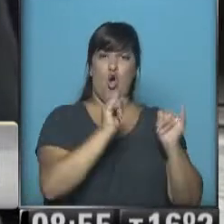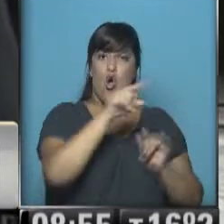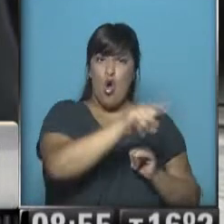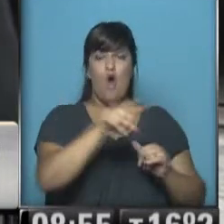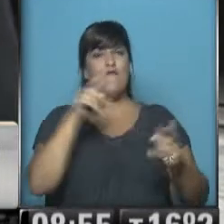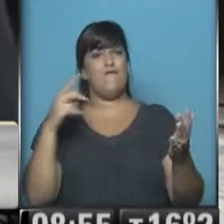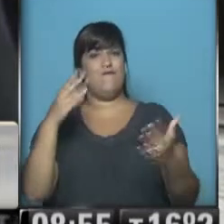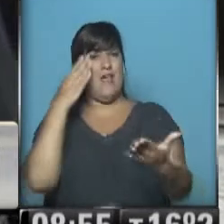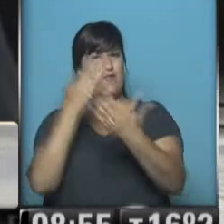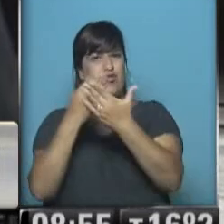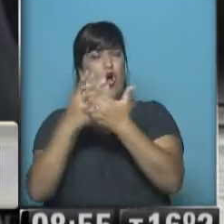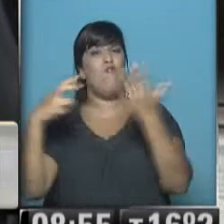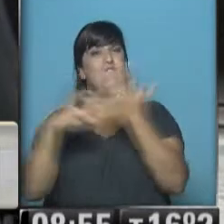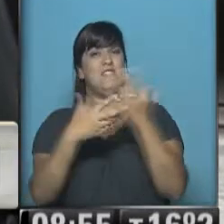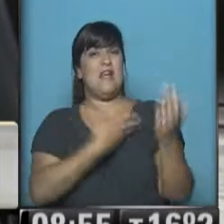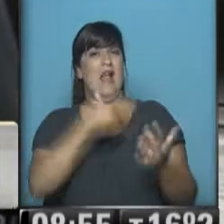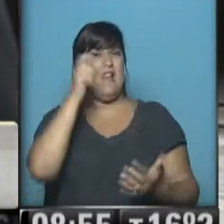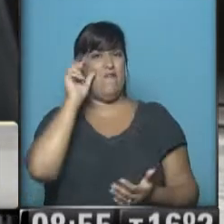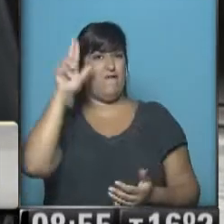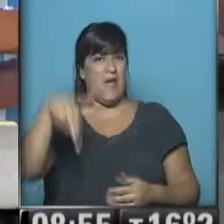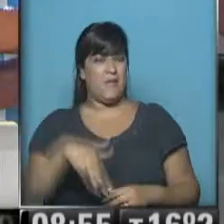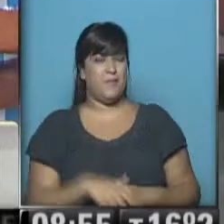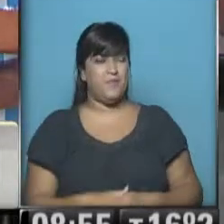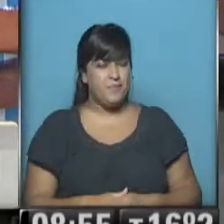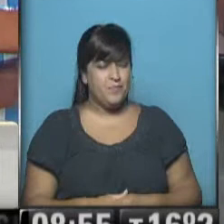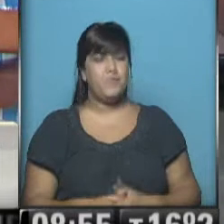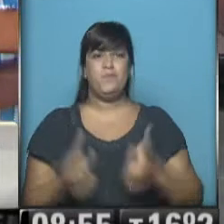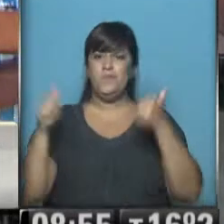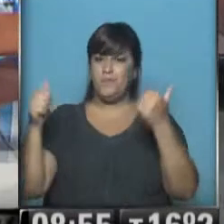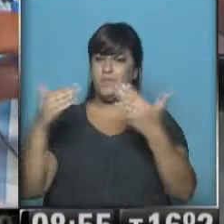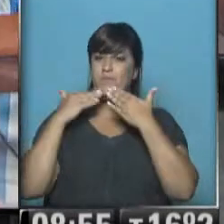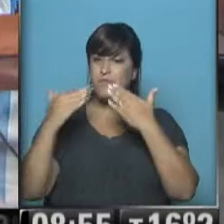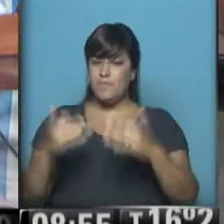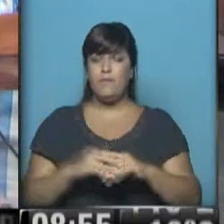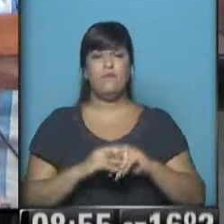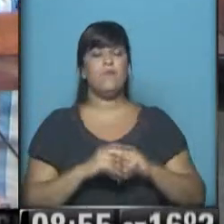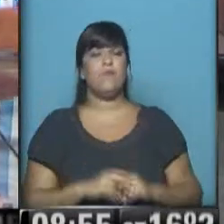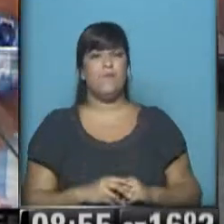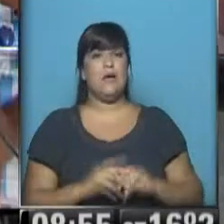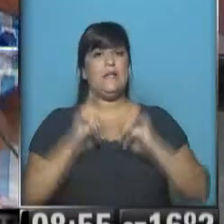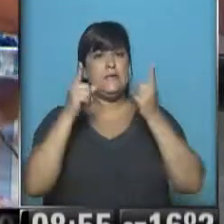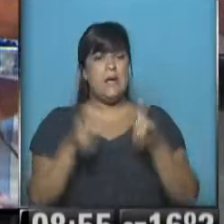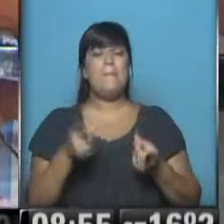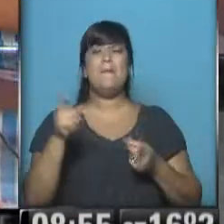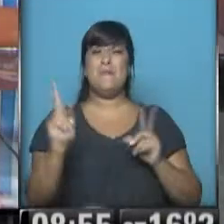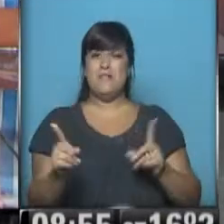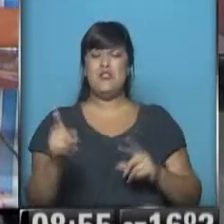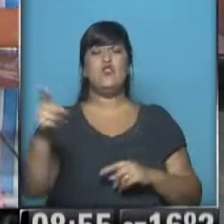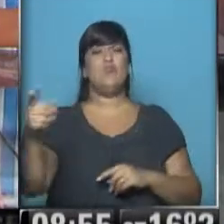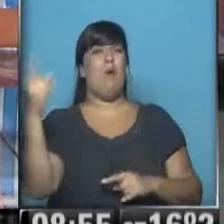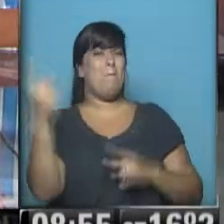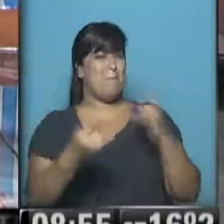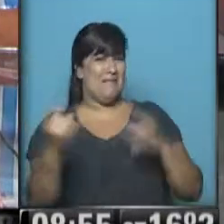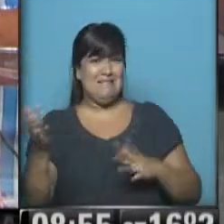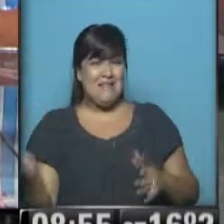esta testigo ocasional, la fiscal Fein. Bien, Ariel, gracias. Bueno, además de haber desmentido esos